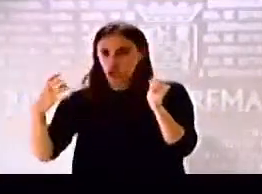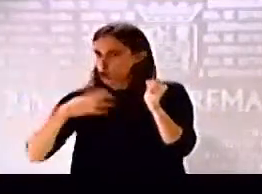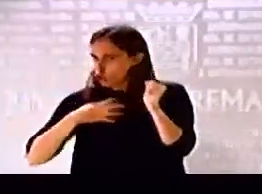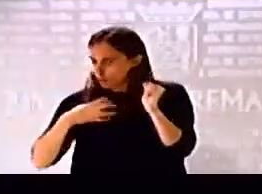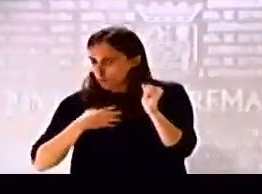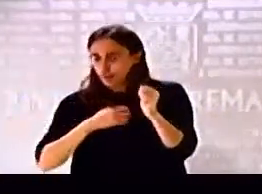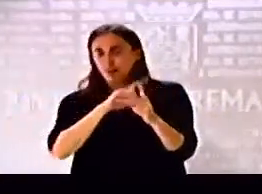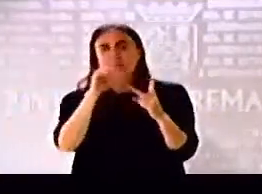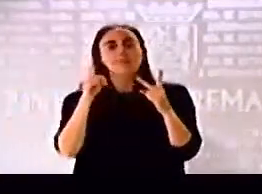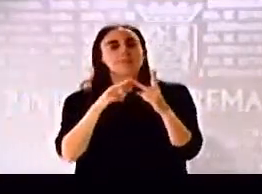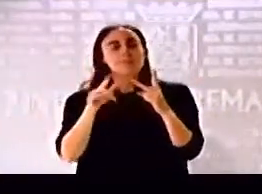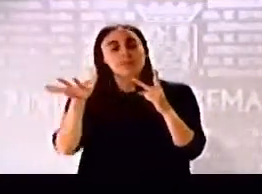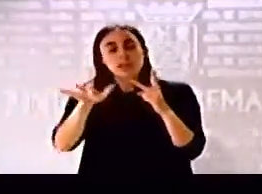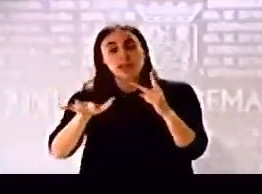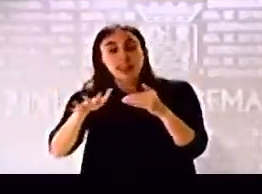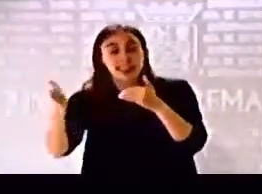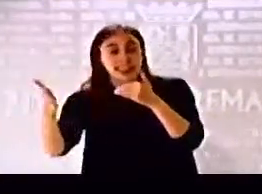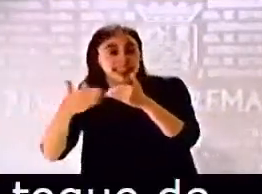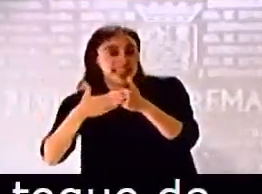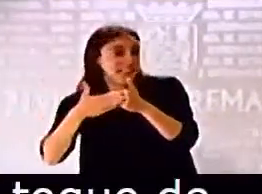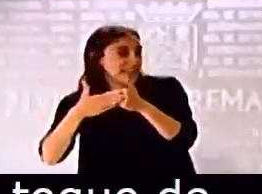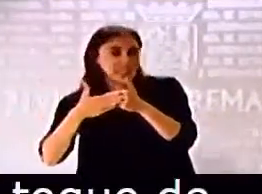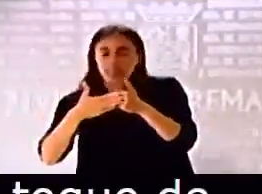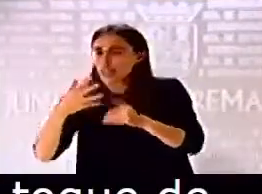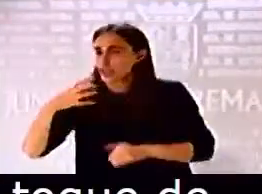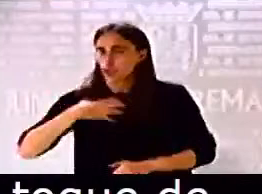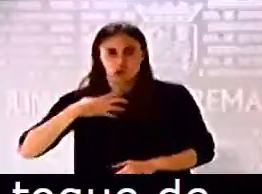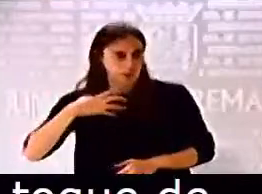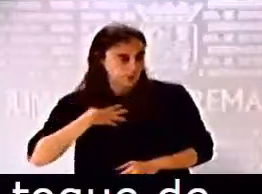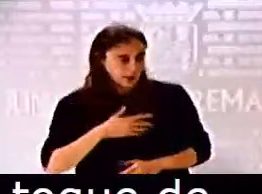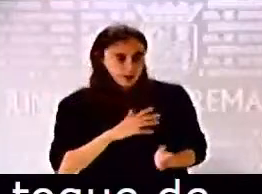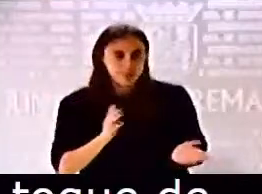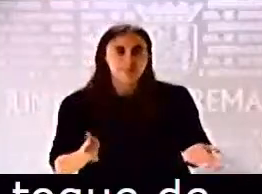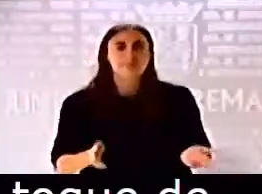Cierres perimetrales generalizados no los podemos tener.